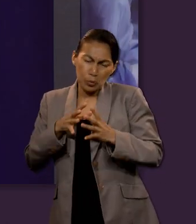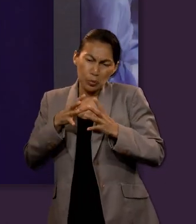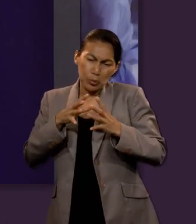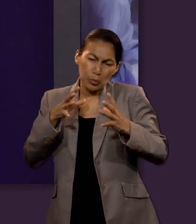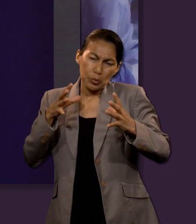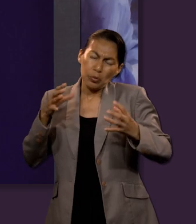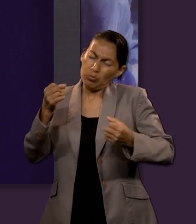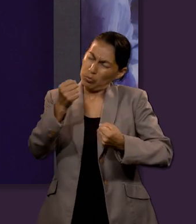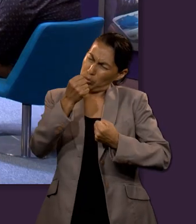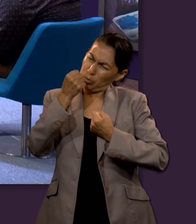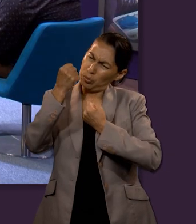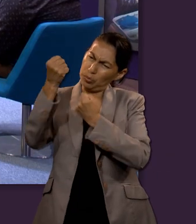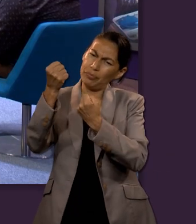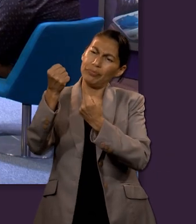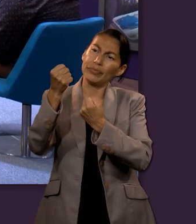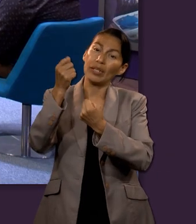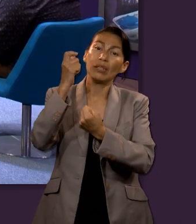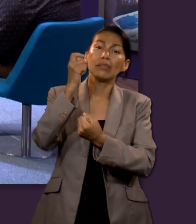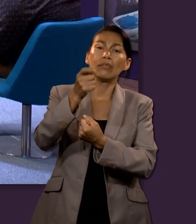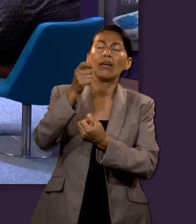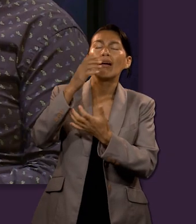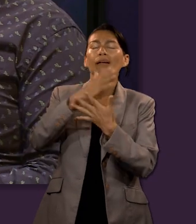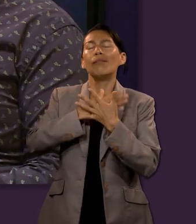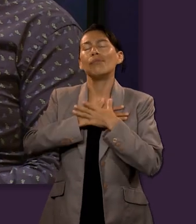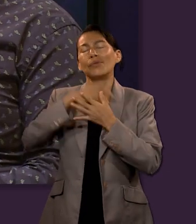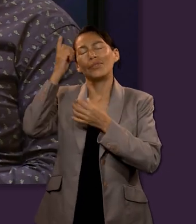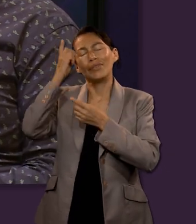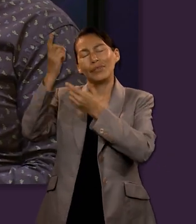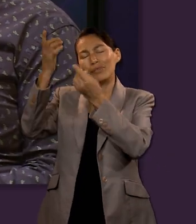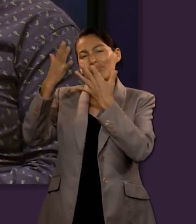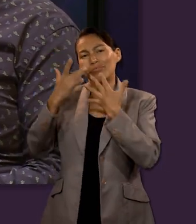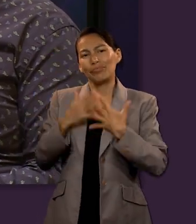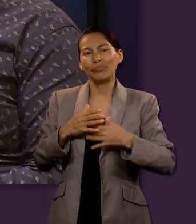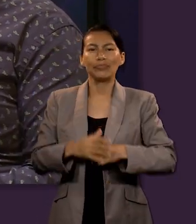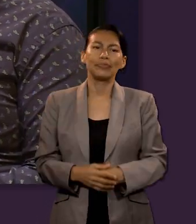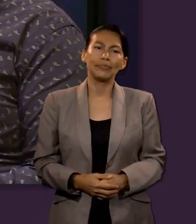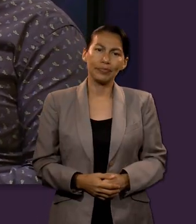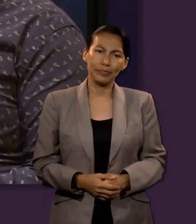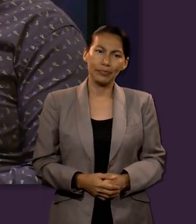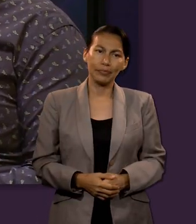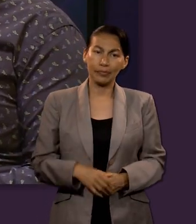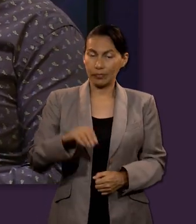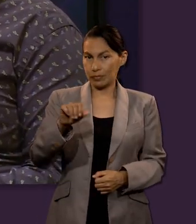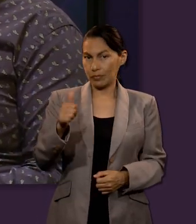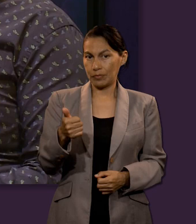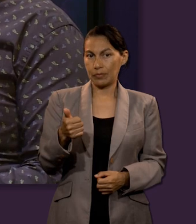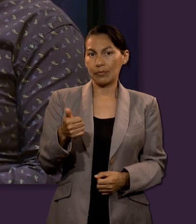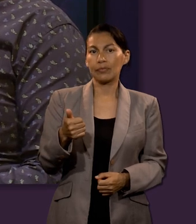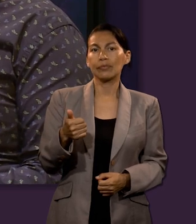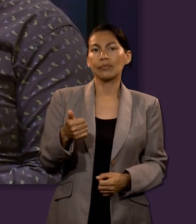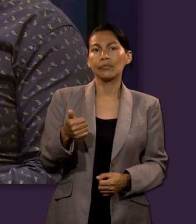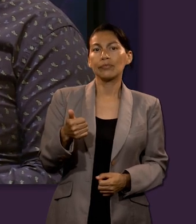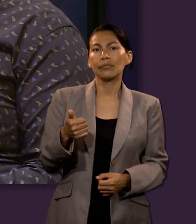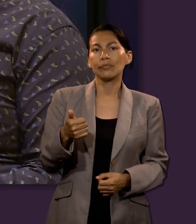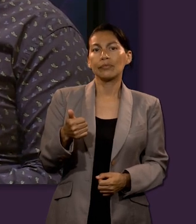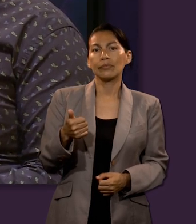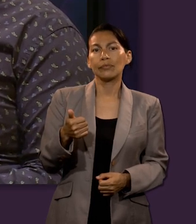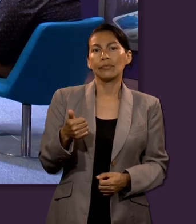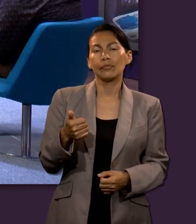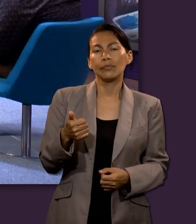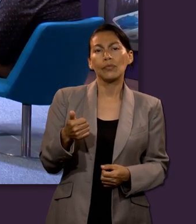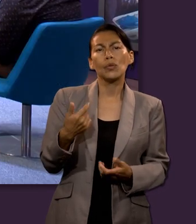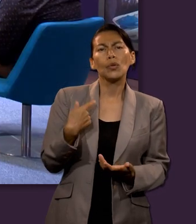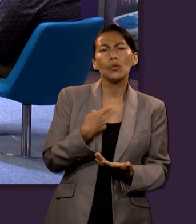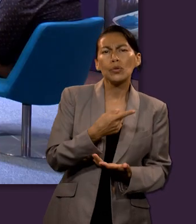este general la paciencia la prueba la fortaleza y nos conduce hasta la esperanza que está fortalecido que representa el amor de dios'